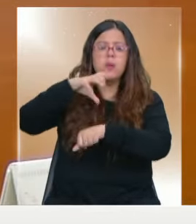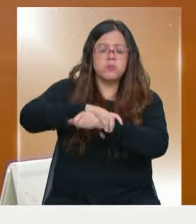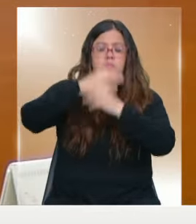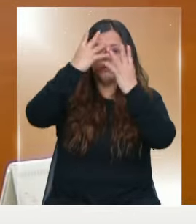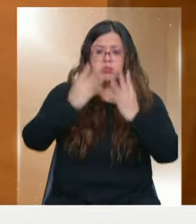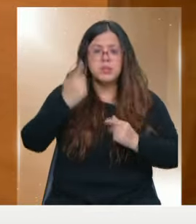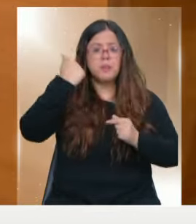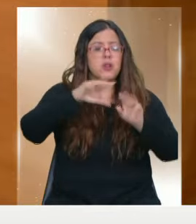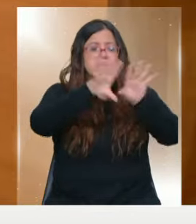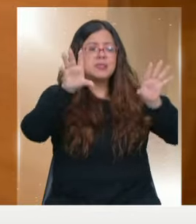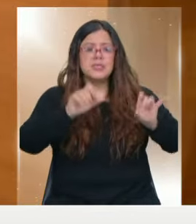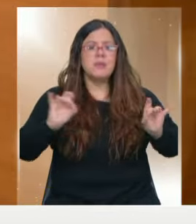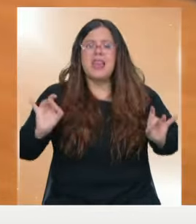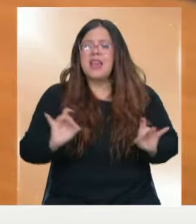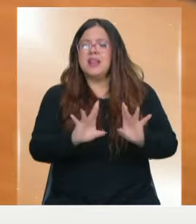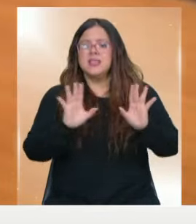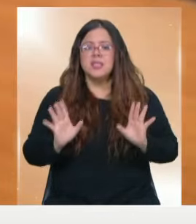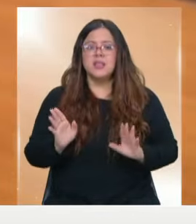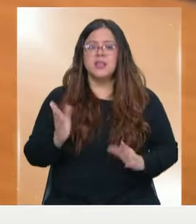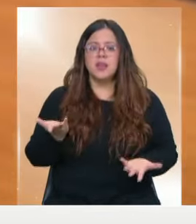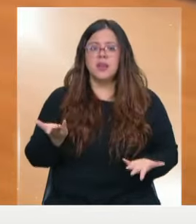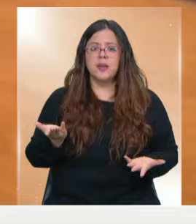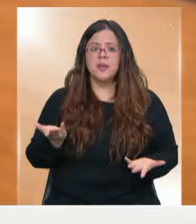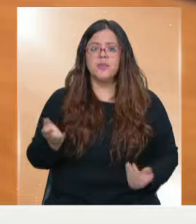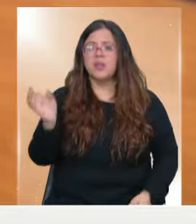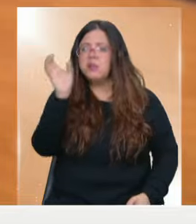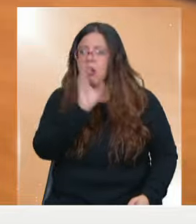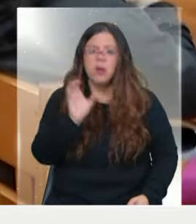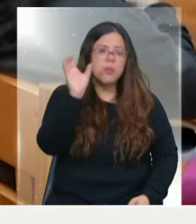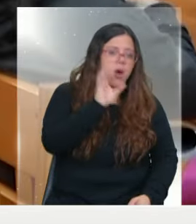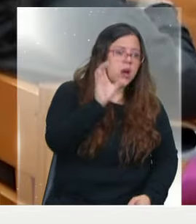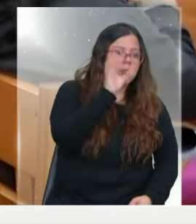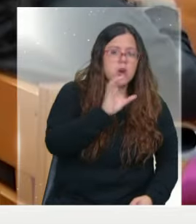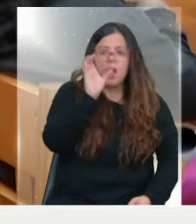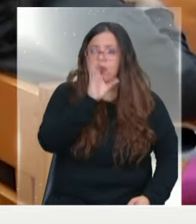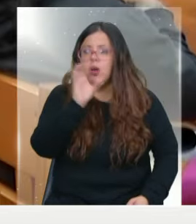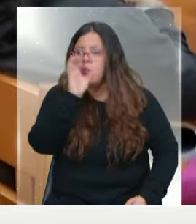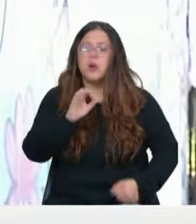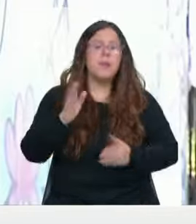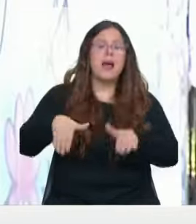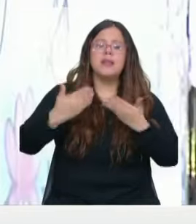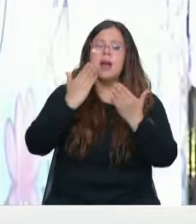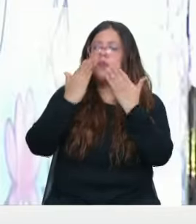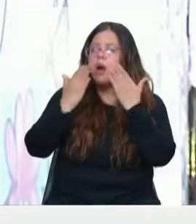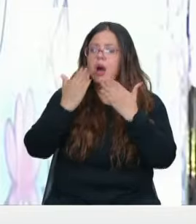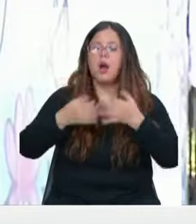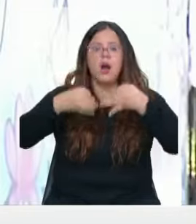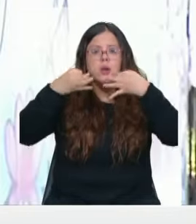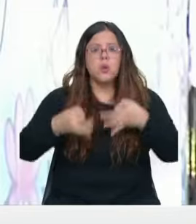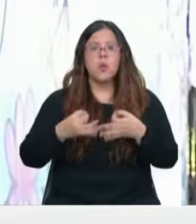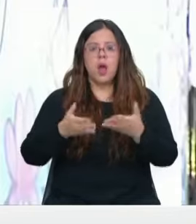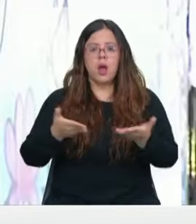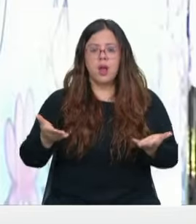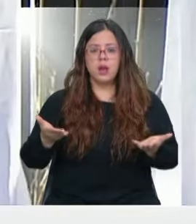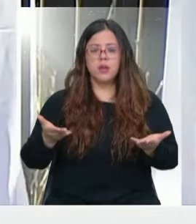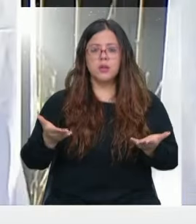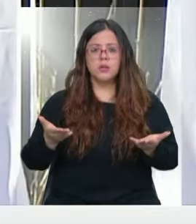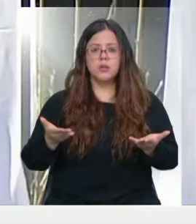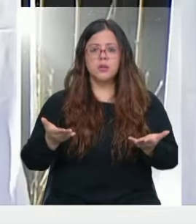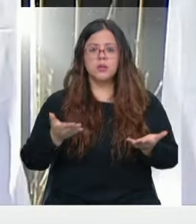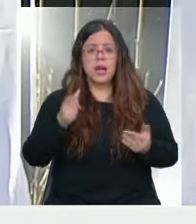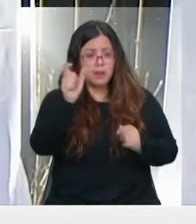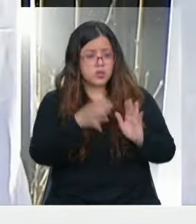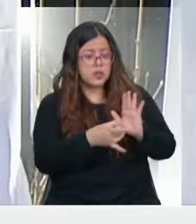embargo el sistema funciona así. Le buscan por uno o por otro lado darle beneficios, darle garantías y darle garantía